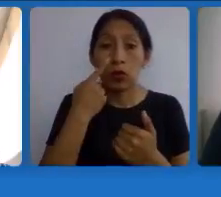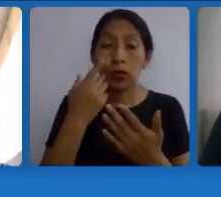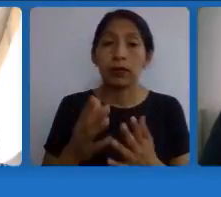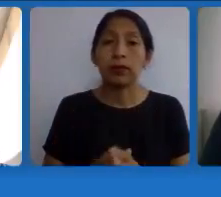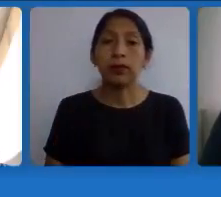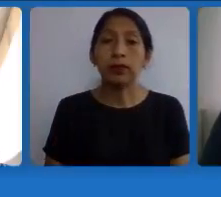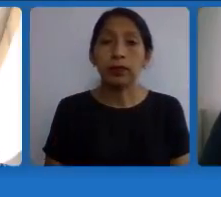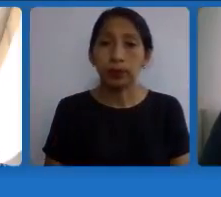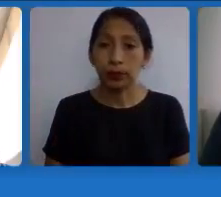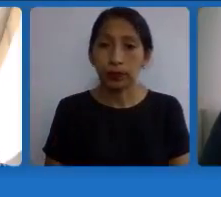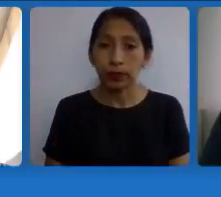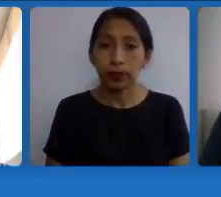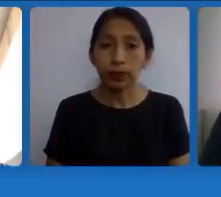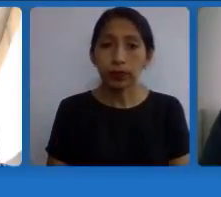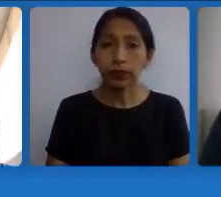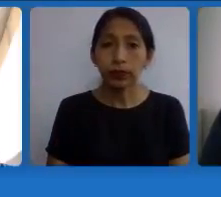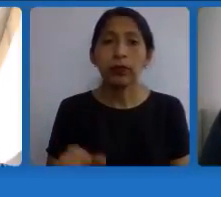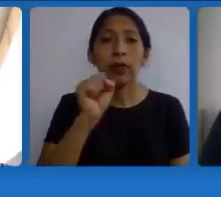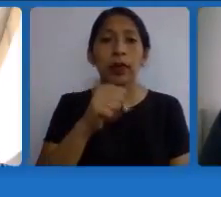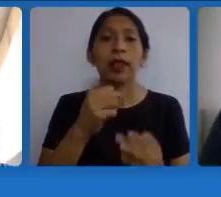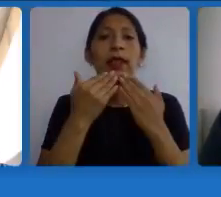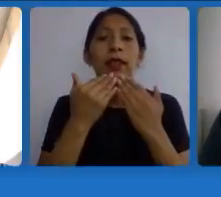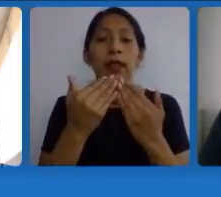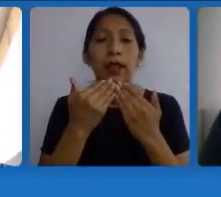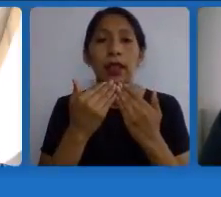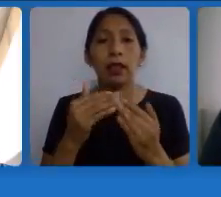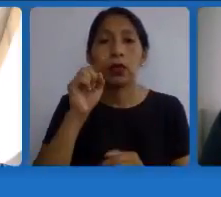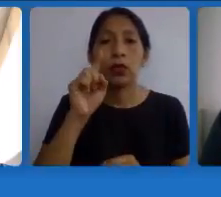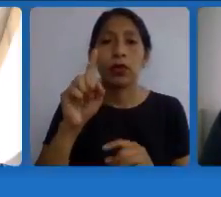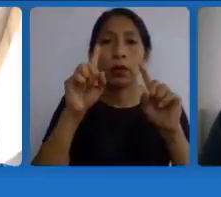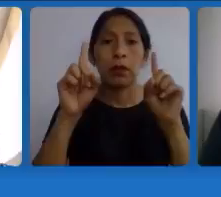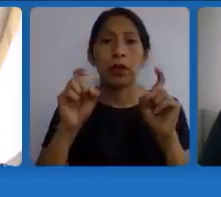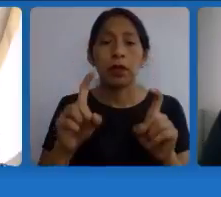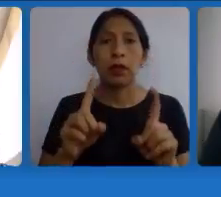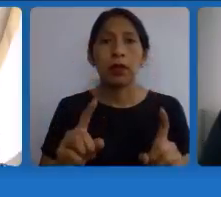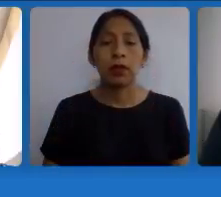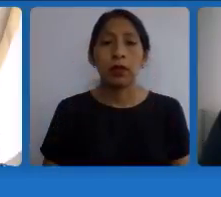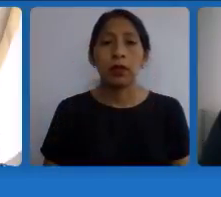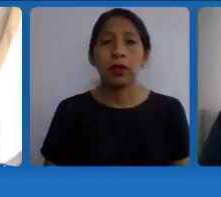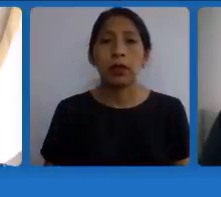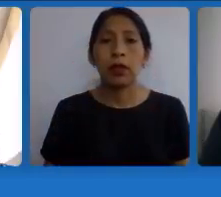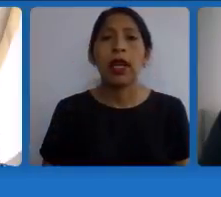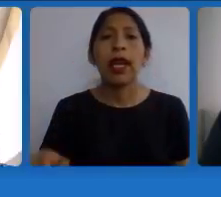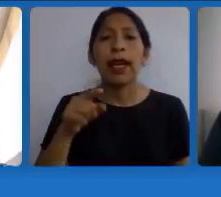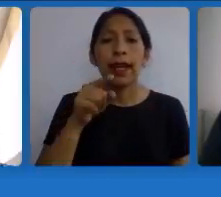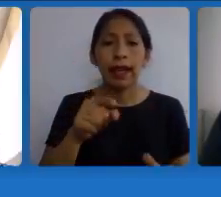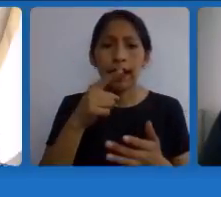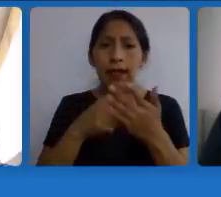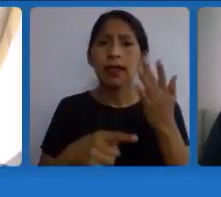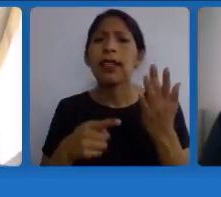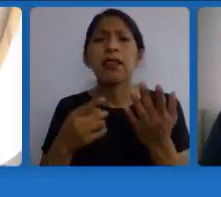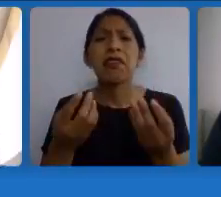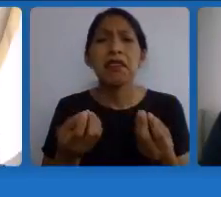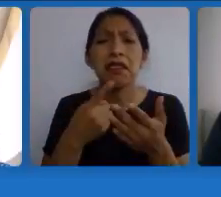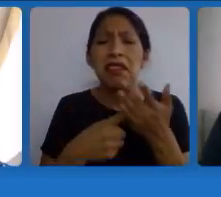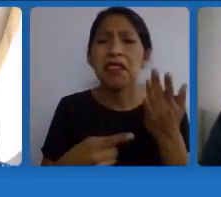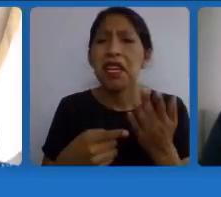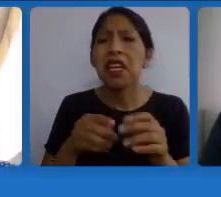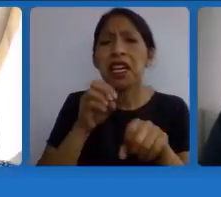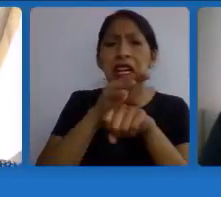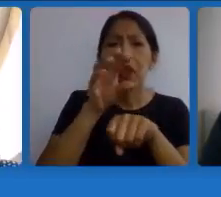viajero. Gracias, Karina. Una pregunta para Cecilia. ¿Qué acciones de marketing digital recomendarías para el mercado